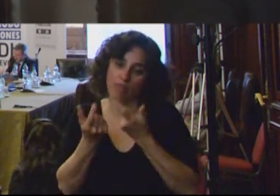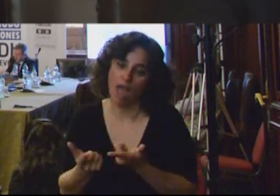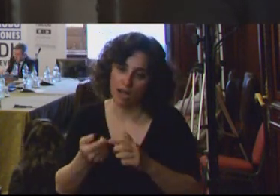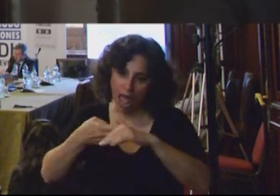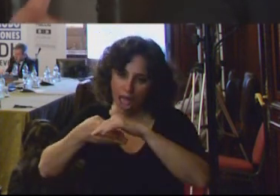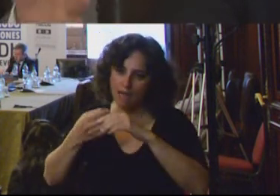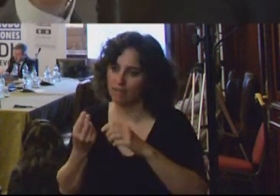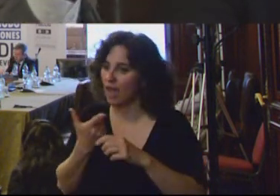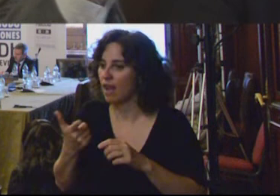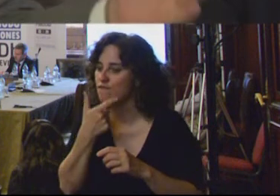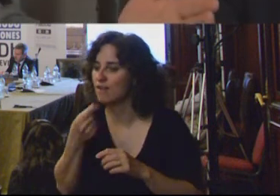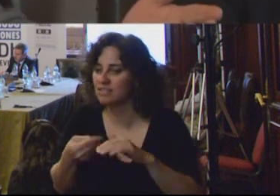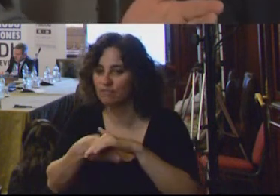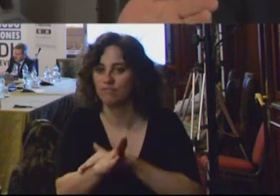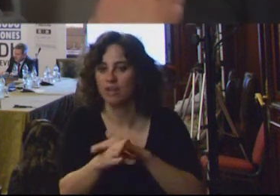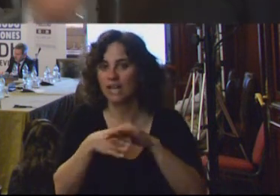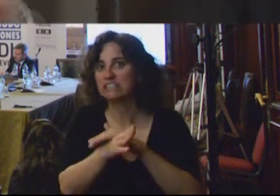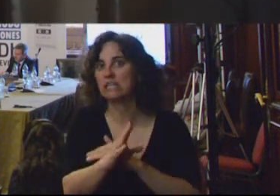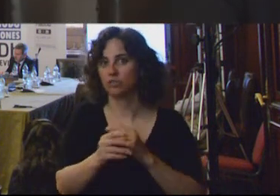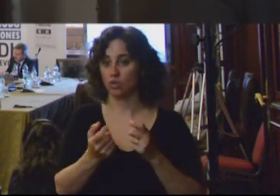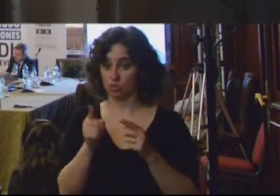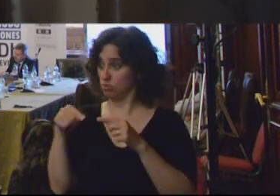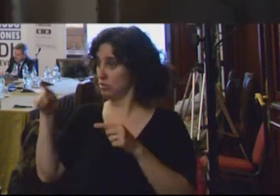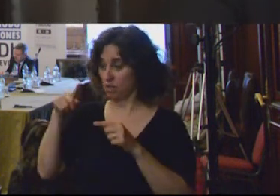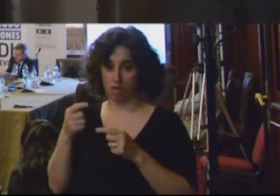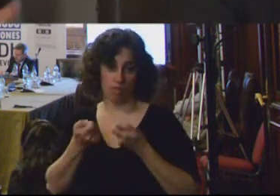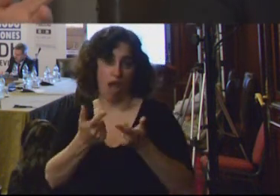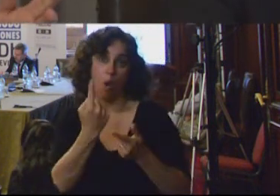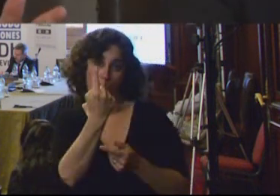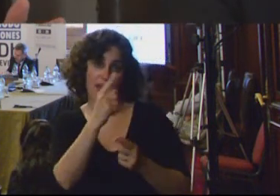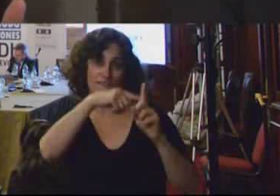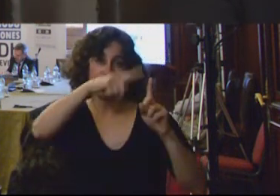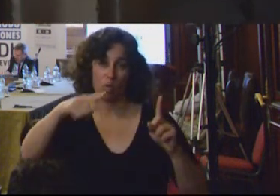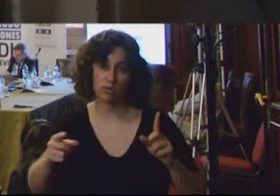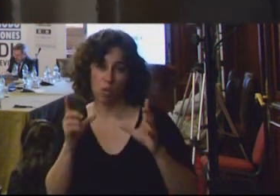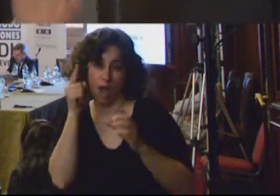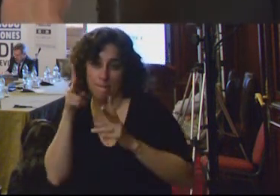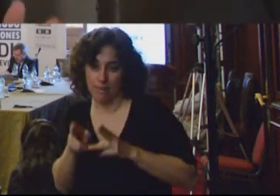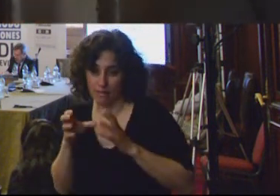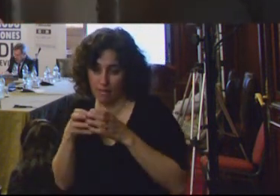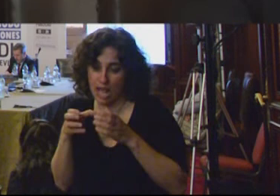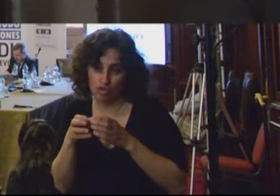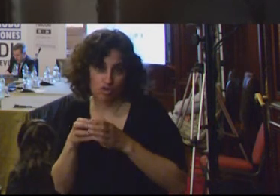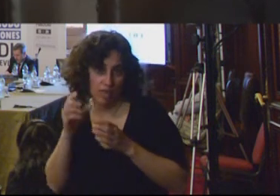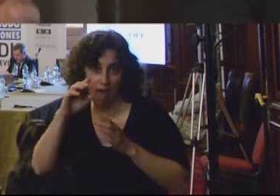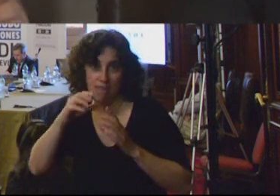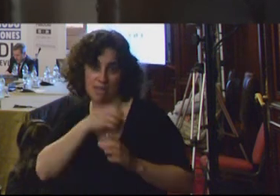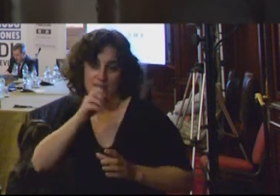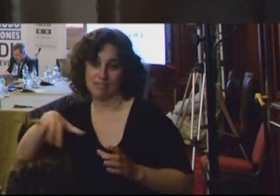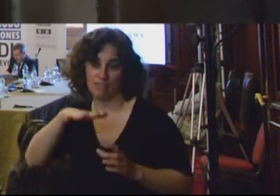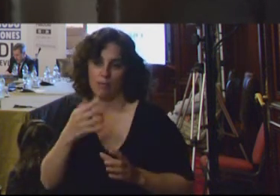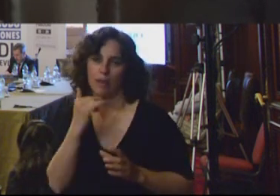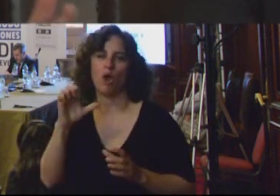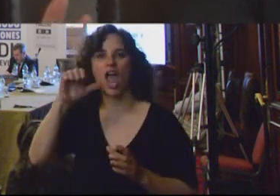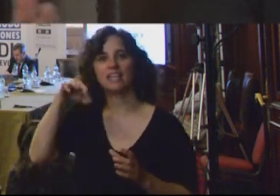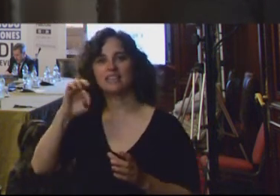eso. Porque si usted le entrega una frecuencia a una parte de la sociedad civil, digamos una de las etnias en el